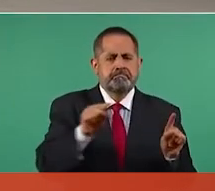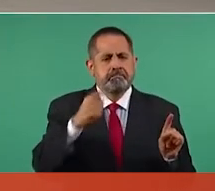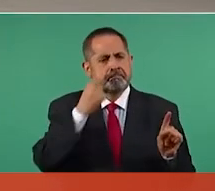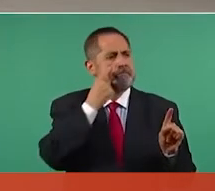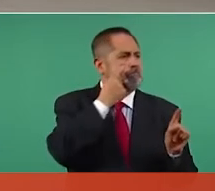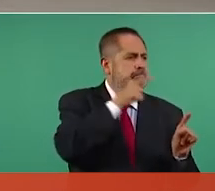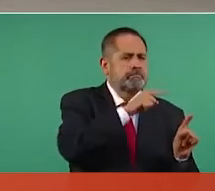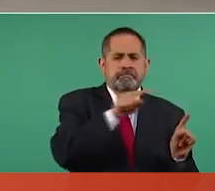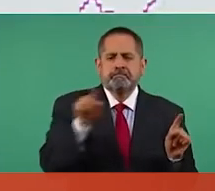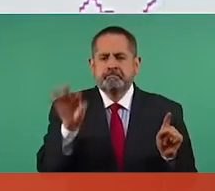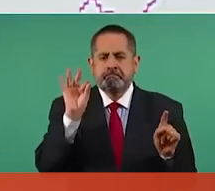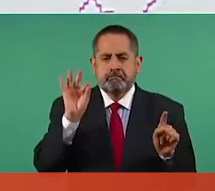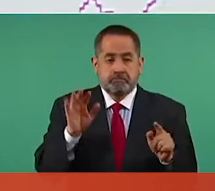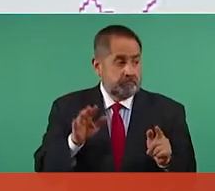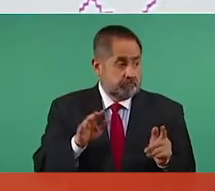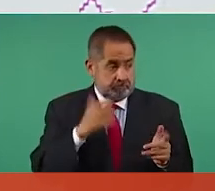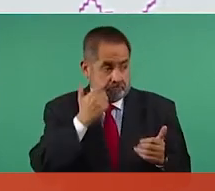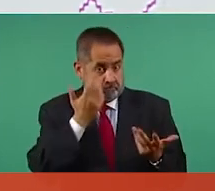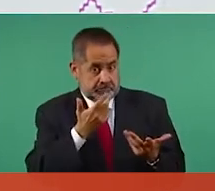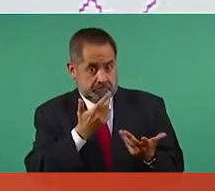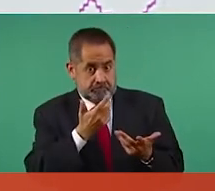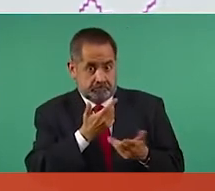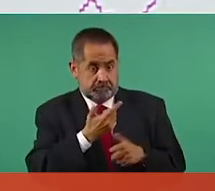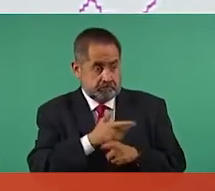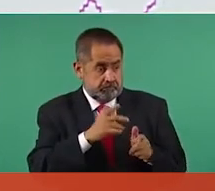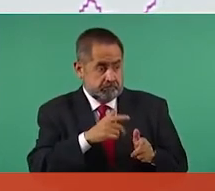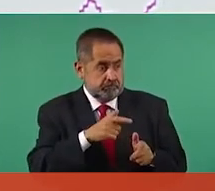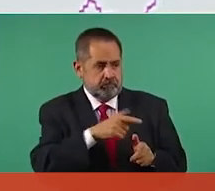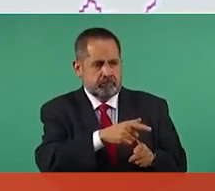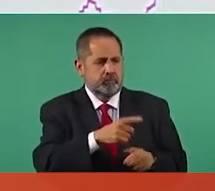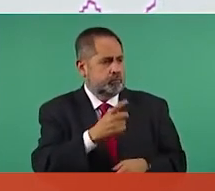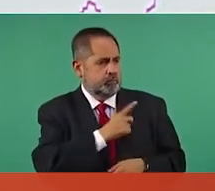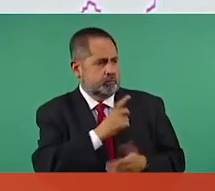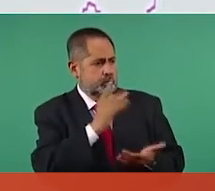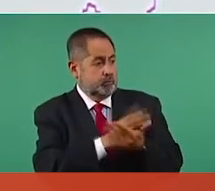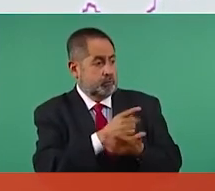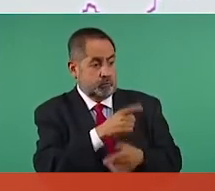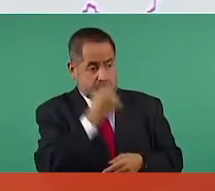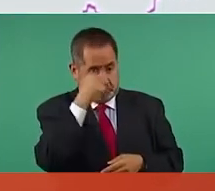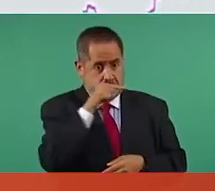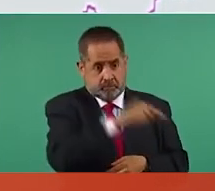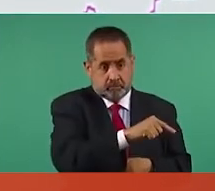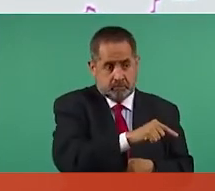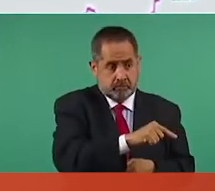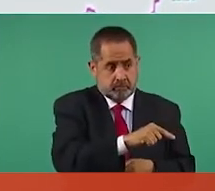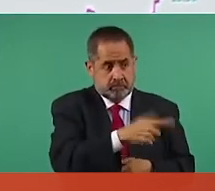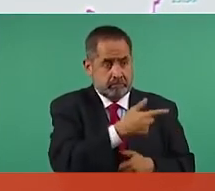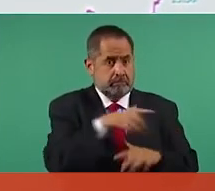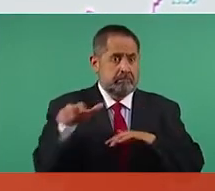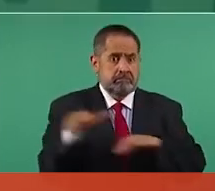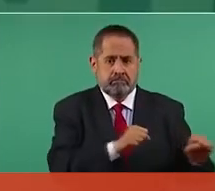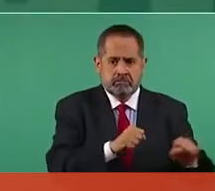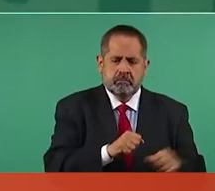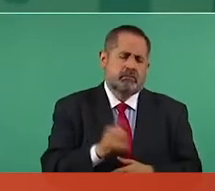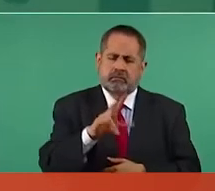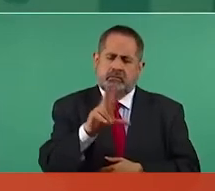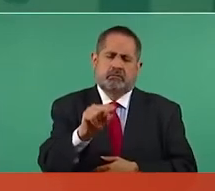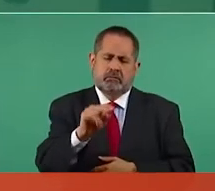¿Qué quieren? ¿La libertad del zorro en el gallinero? Esa ya no hay. Esa ya